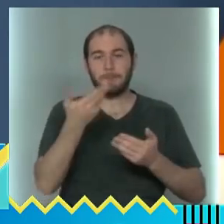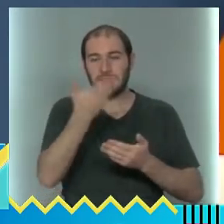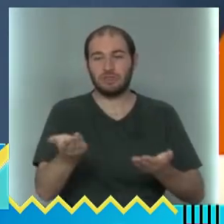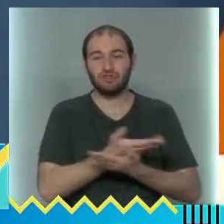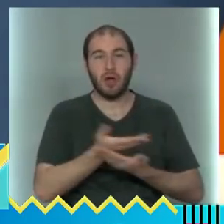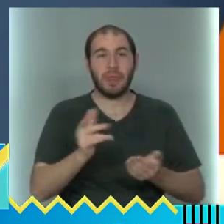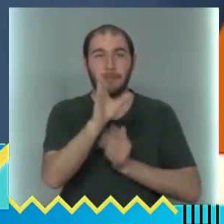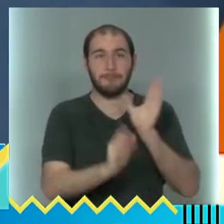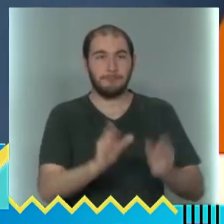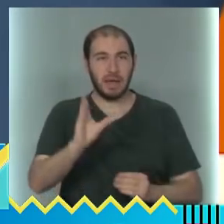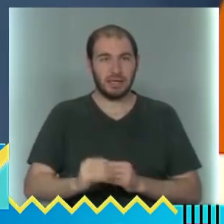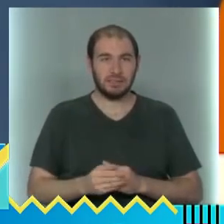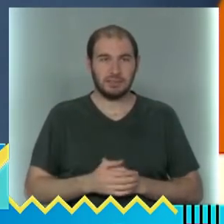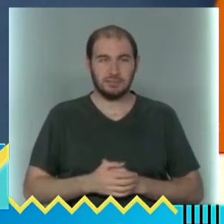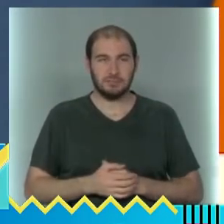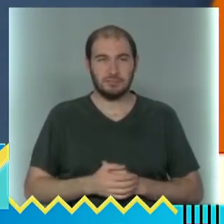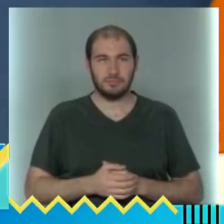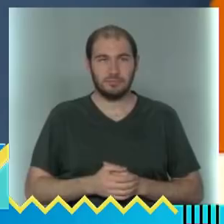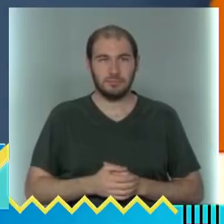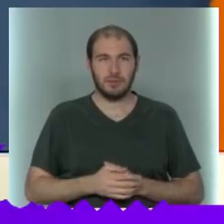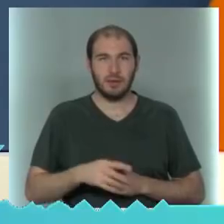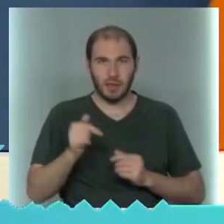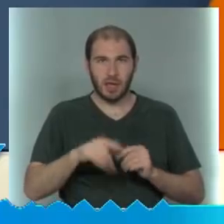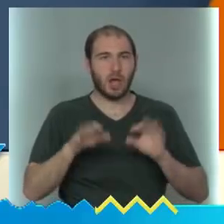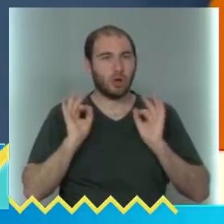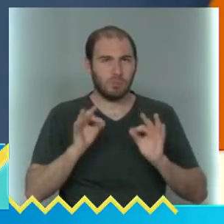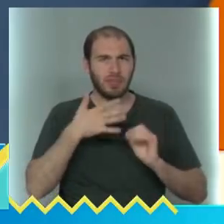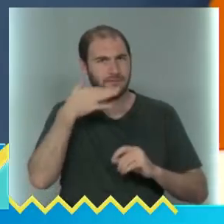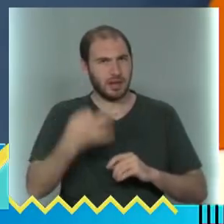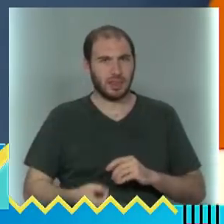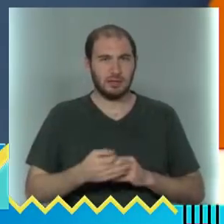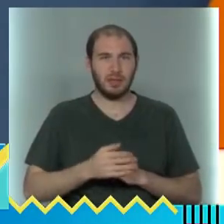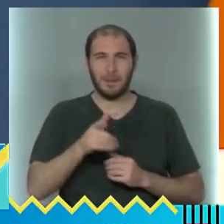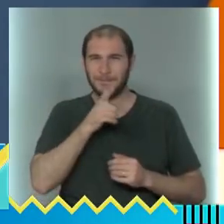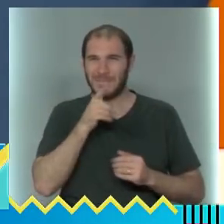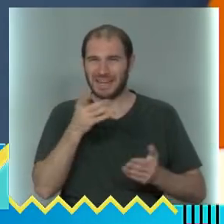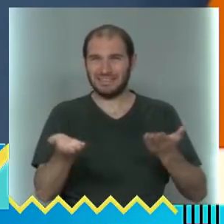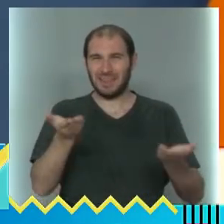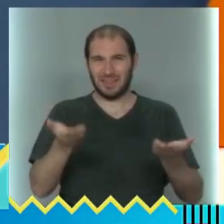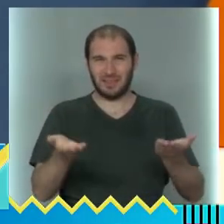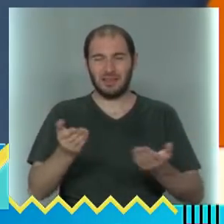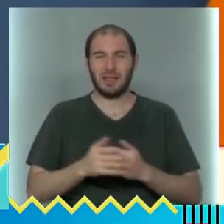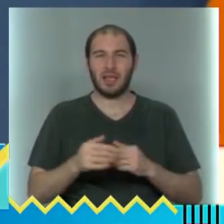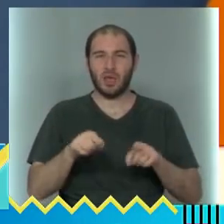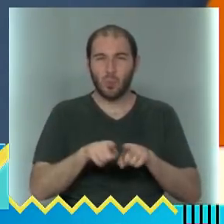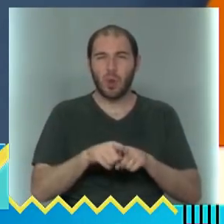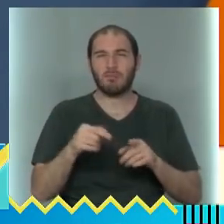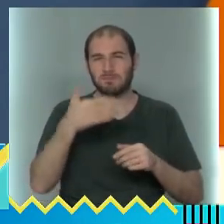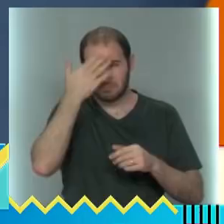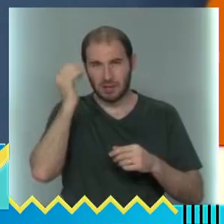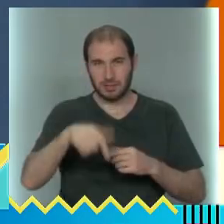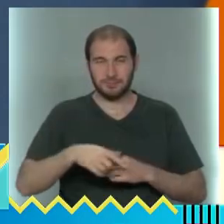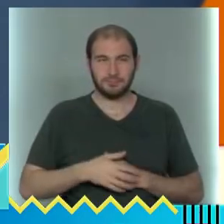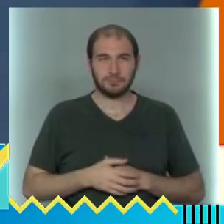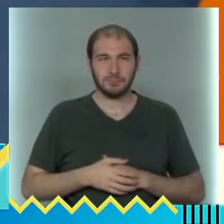poblacionales en países muy completos y serios, es muy parecida la incidencia y la prevalencia de la